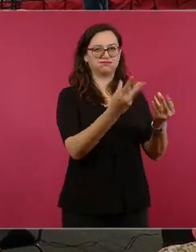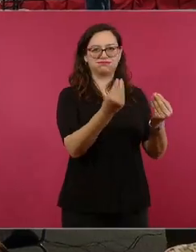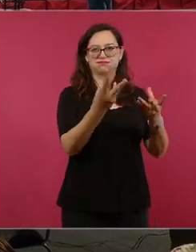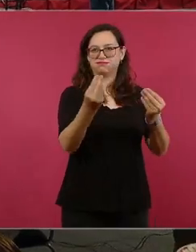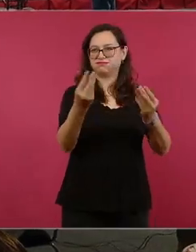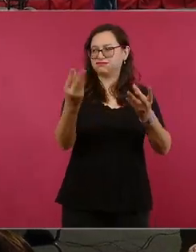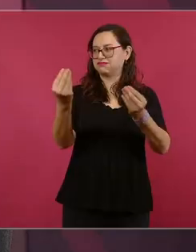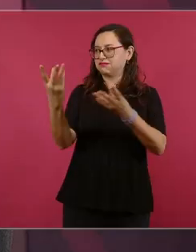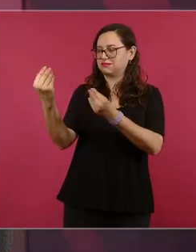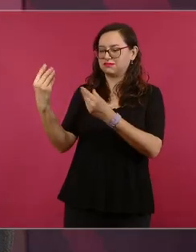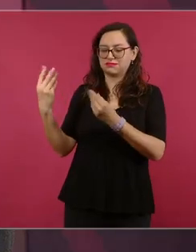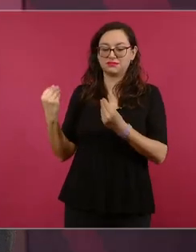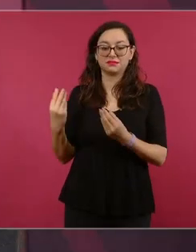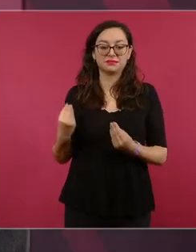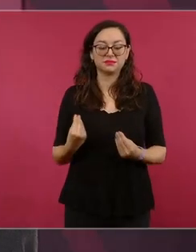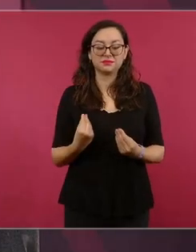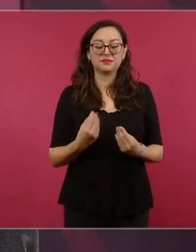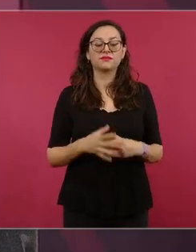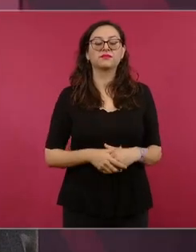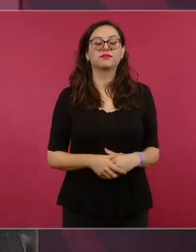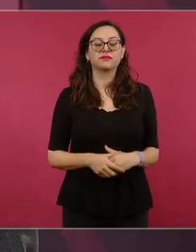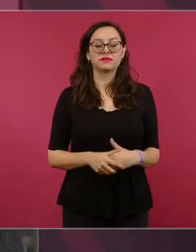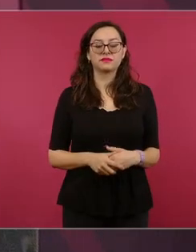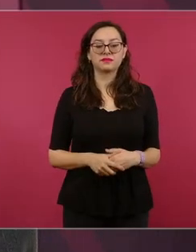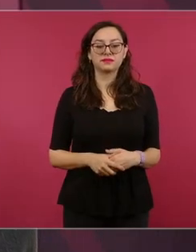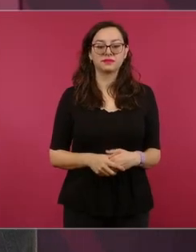Tantas cosas que tenemos. Y